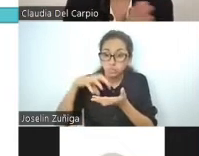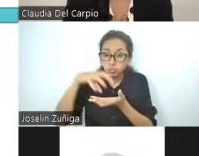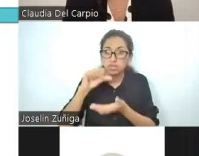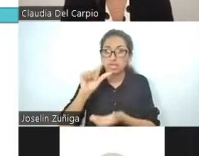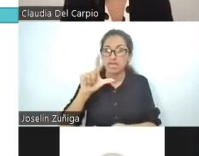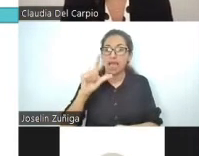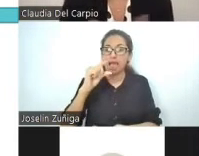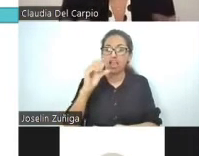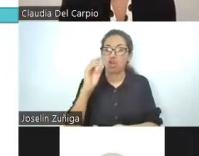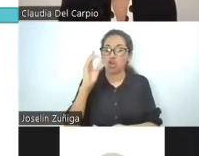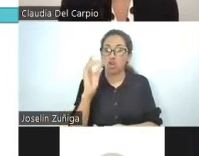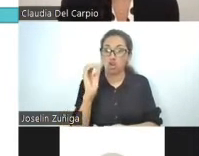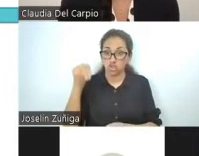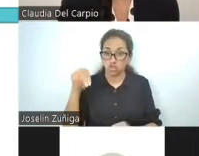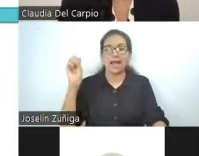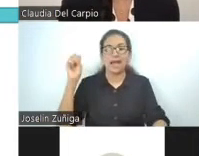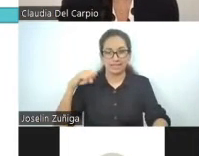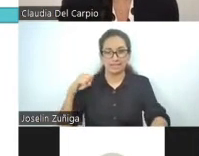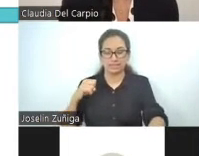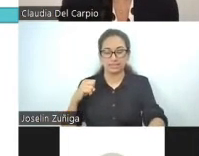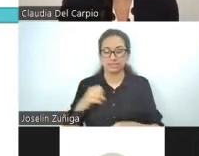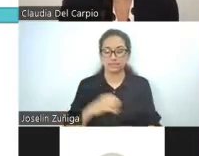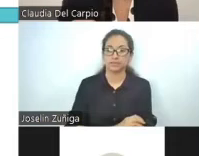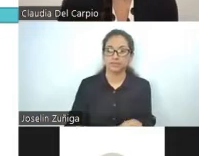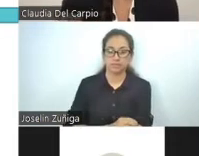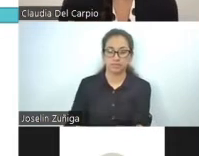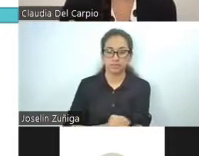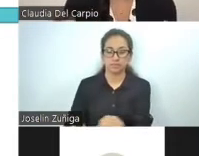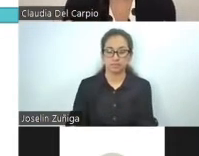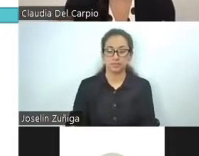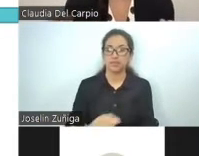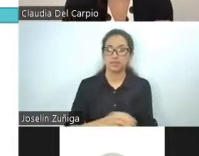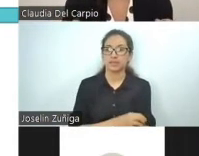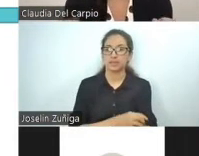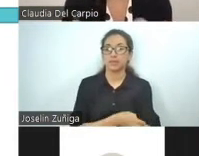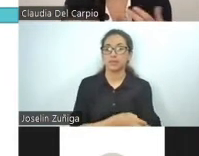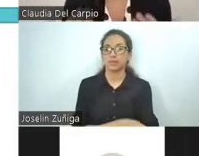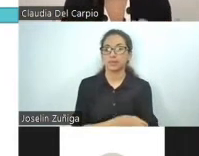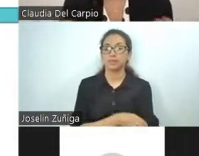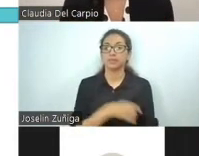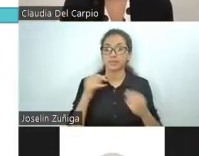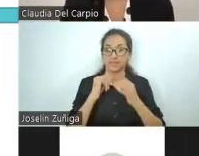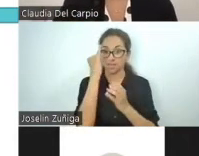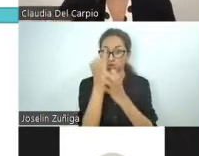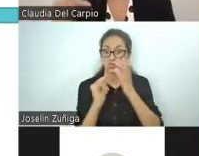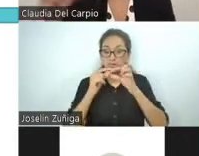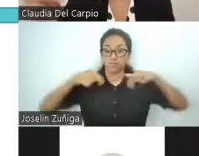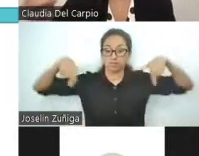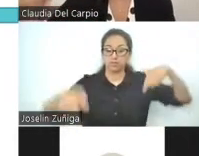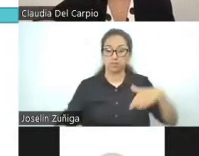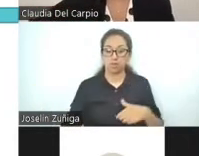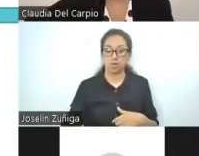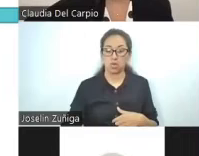algodón y bueno, evitar de todas maneras la tanga o el hilo dental para un uso diario, porque